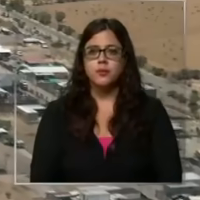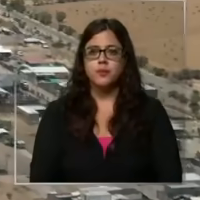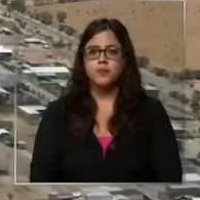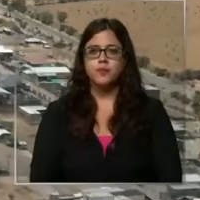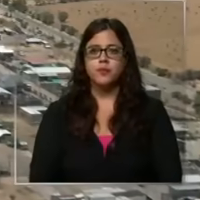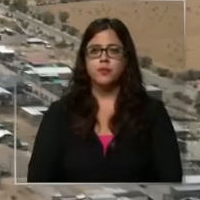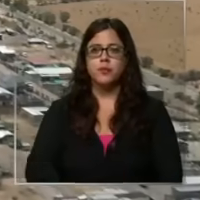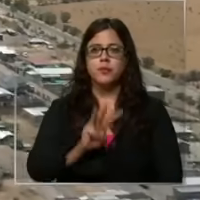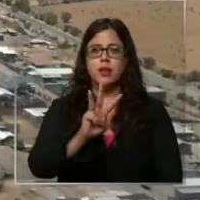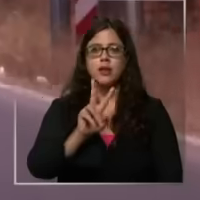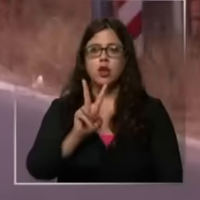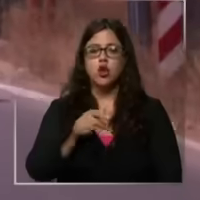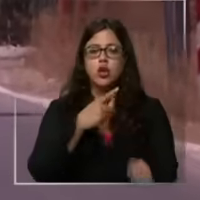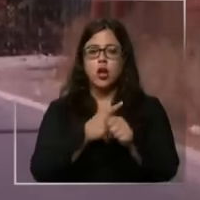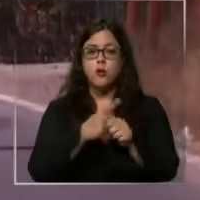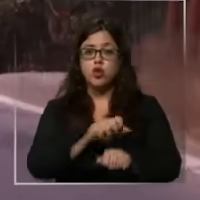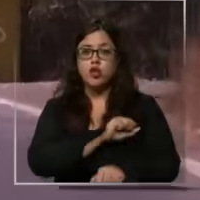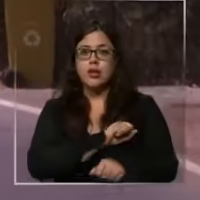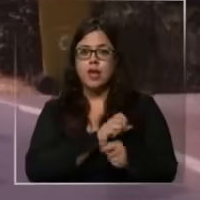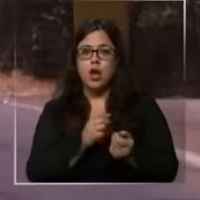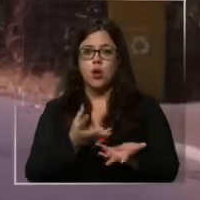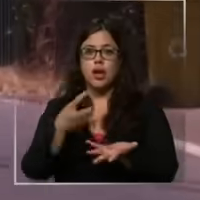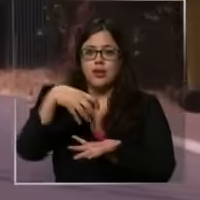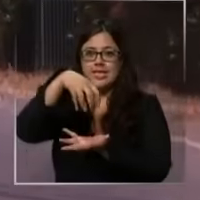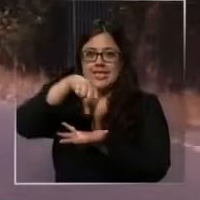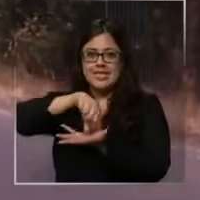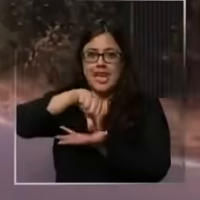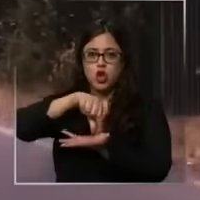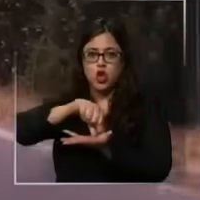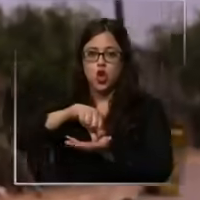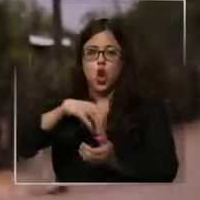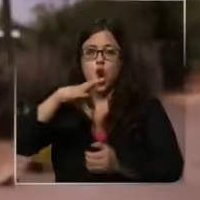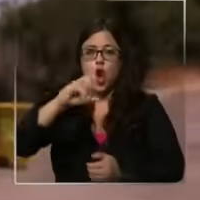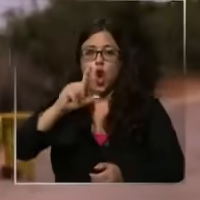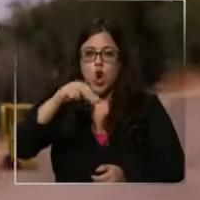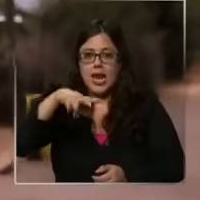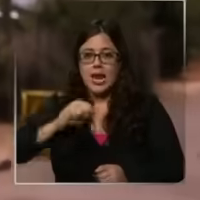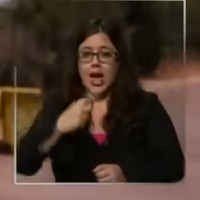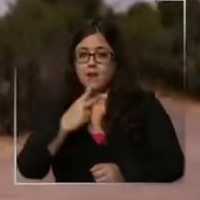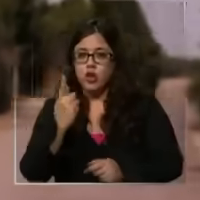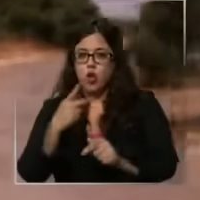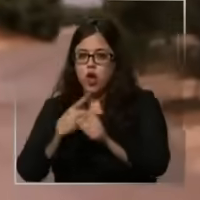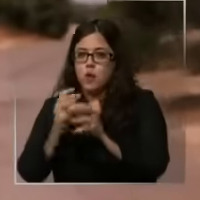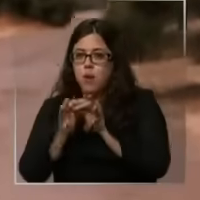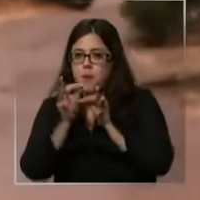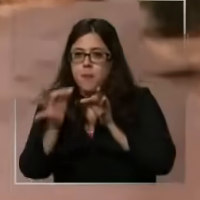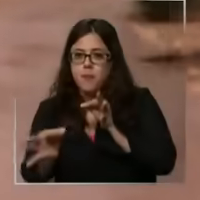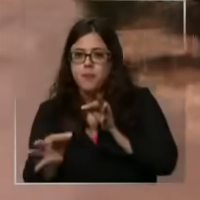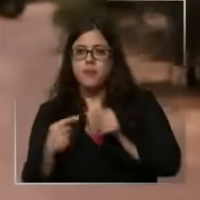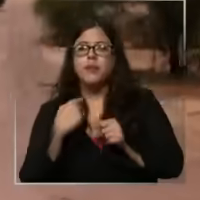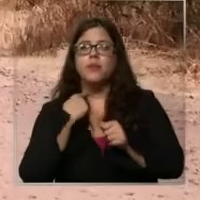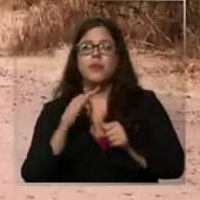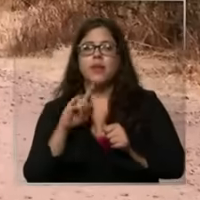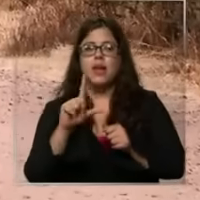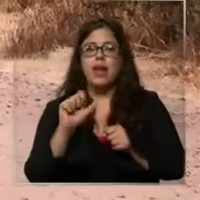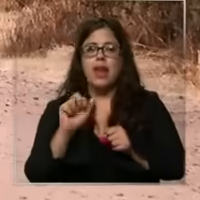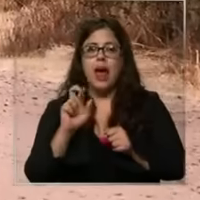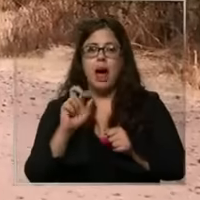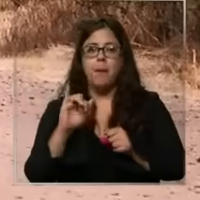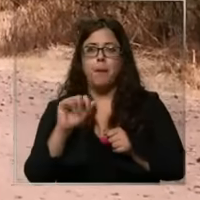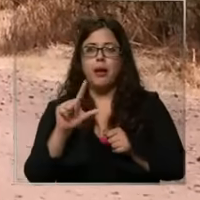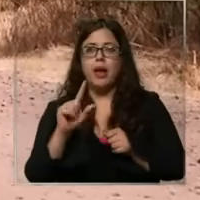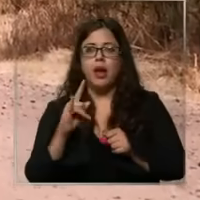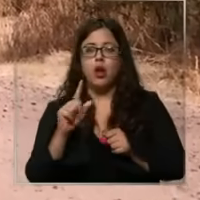A 32 kilómetros de Santiago está el centro de Colina. Y a 21 kilómetros más está el sector de Quilapilún, localidad que hace un par de años